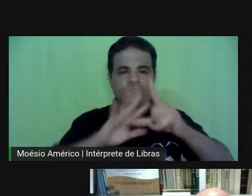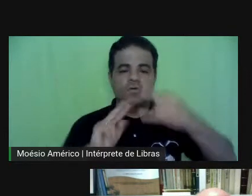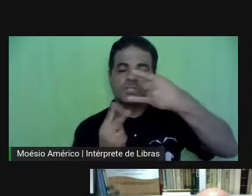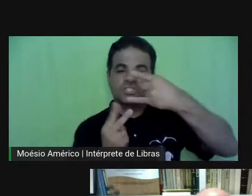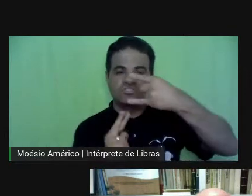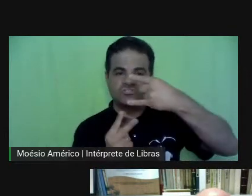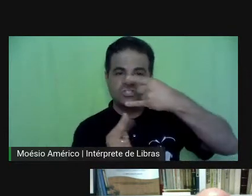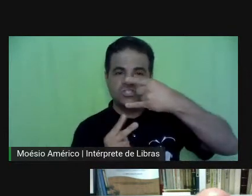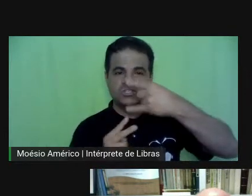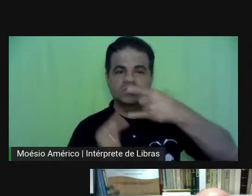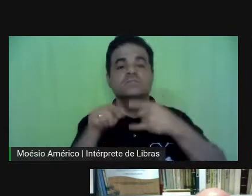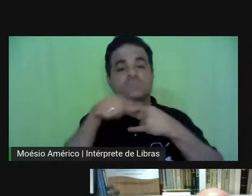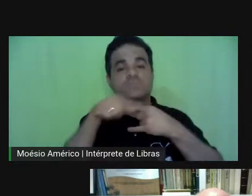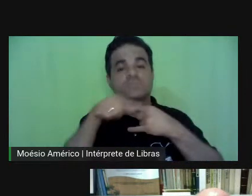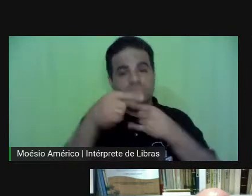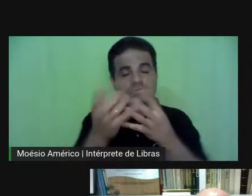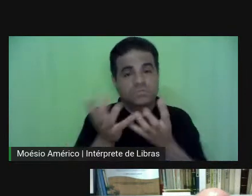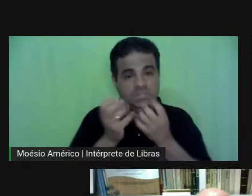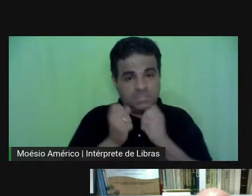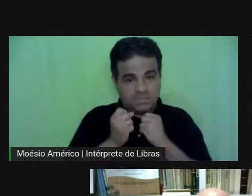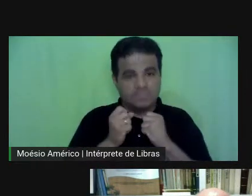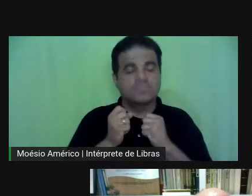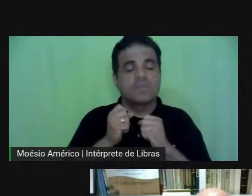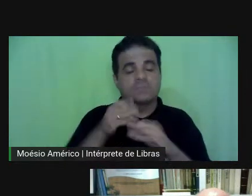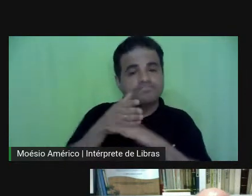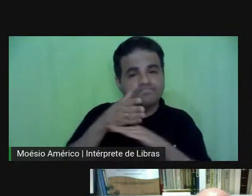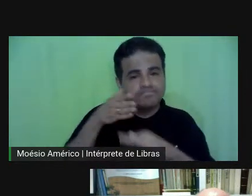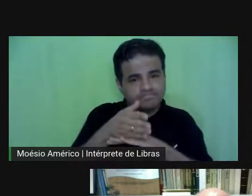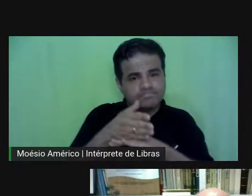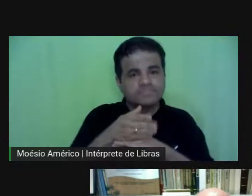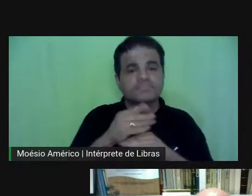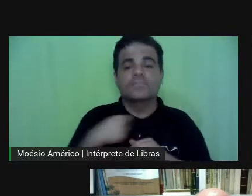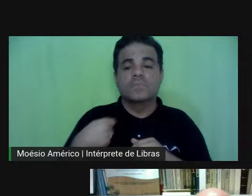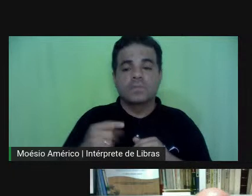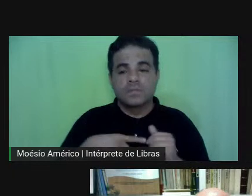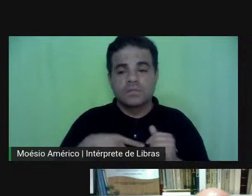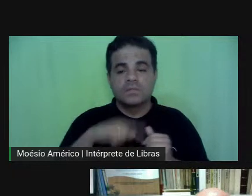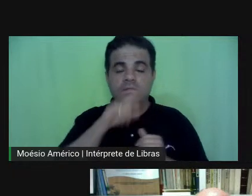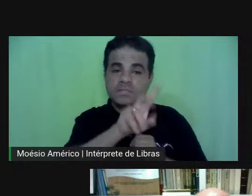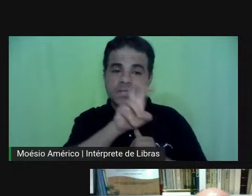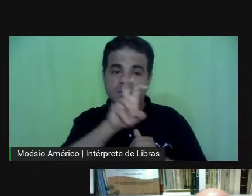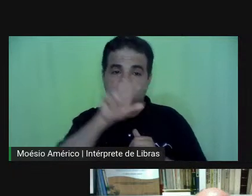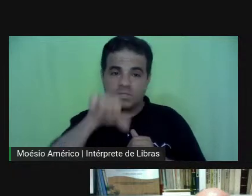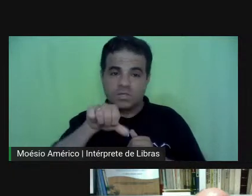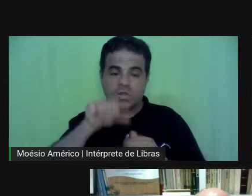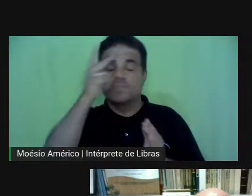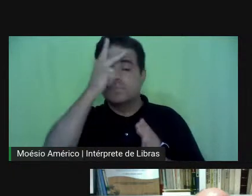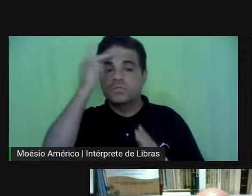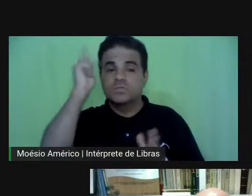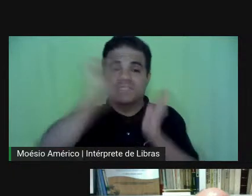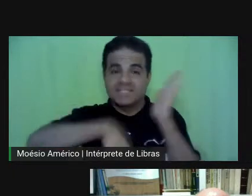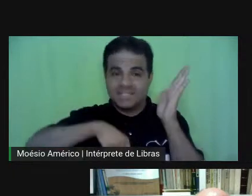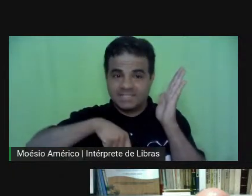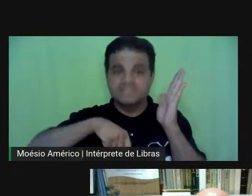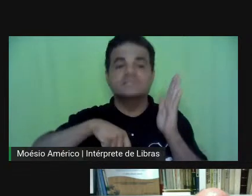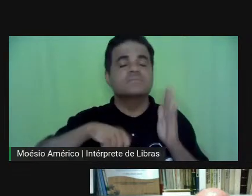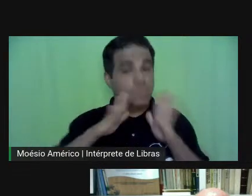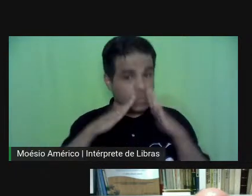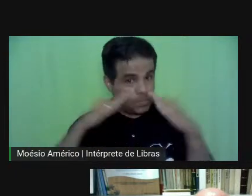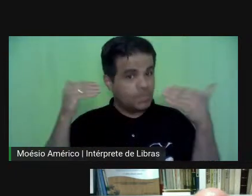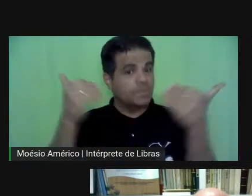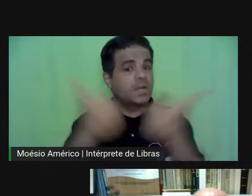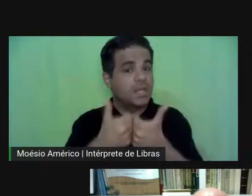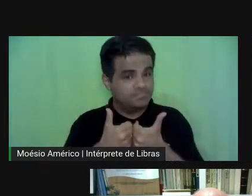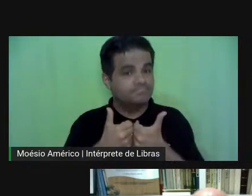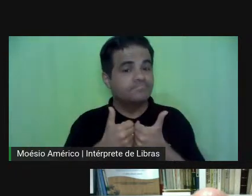especialmente los comunicadores nos tenemos 159 inscritos inscritos en el congreso y